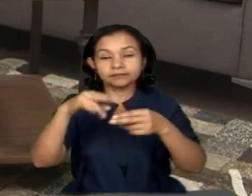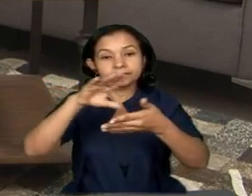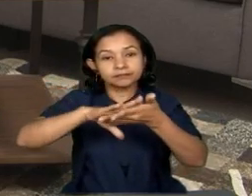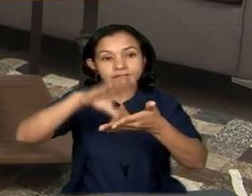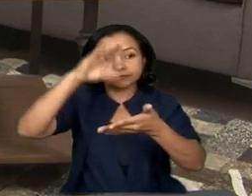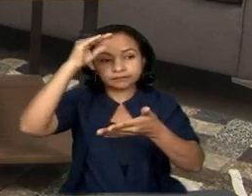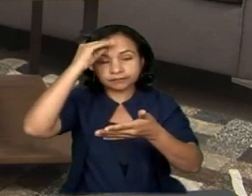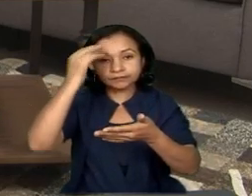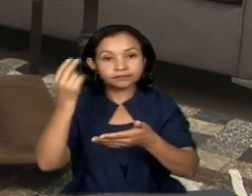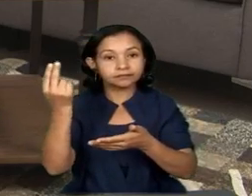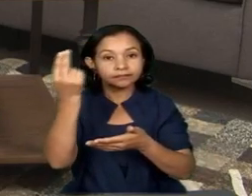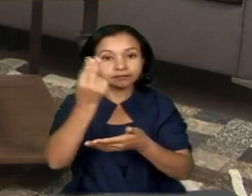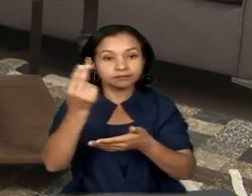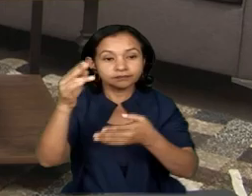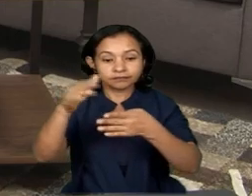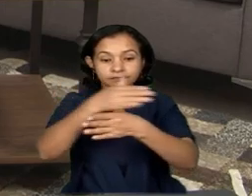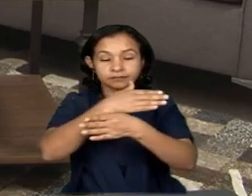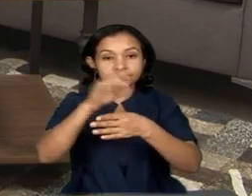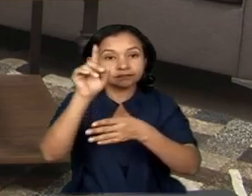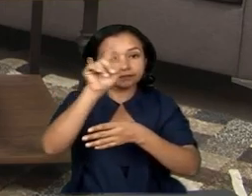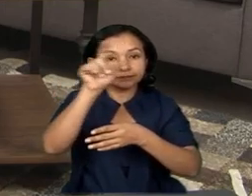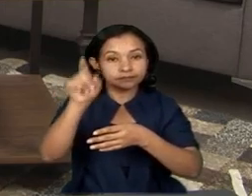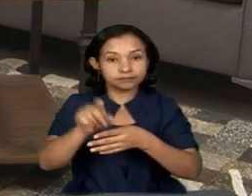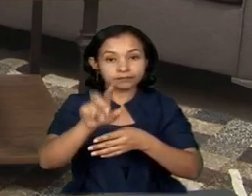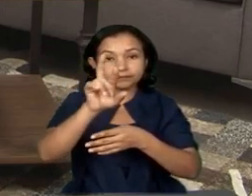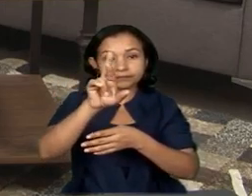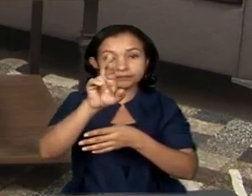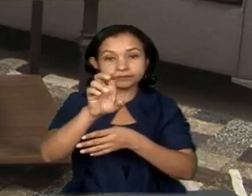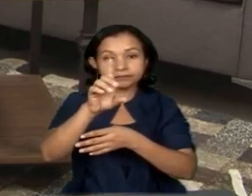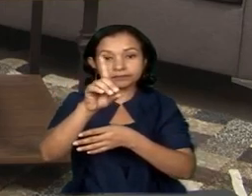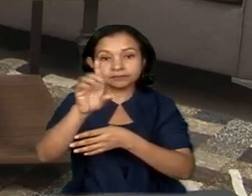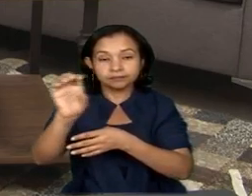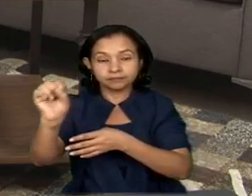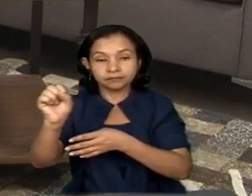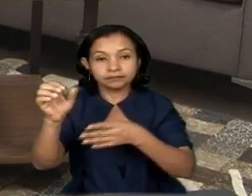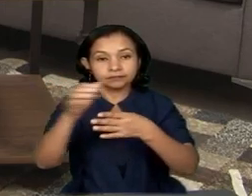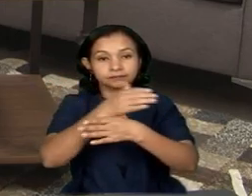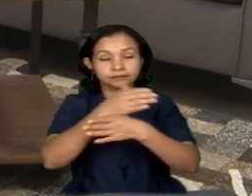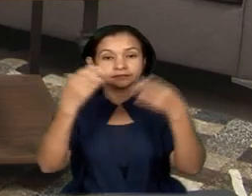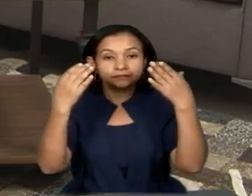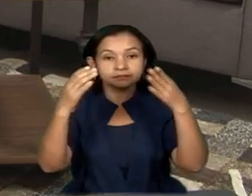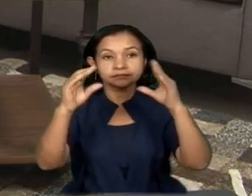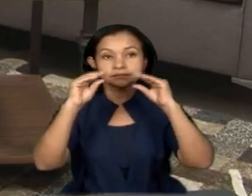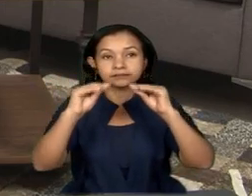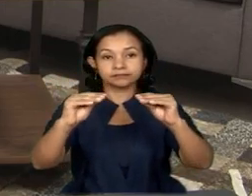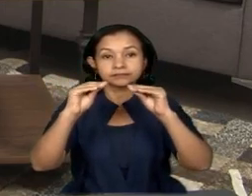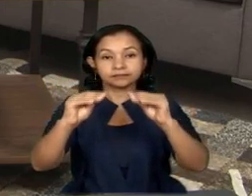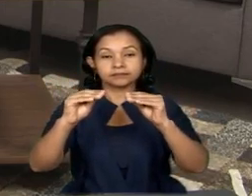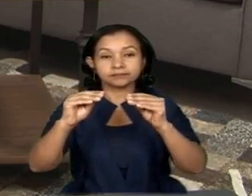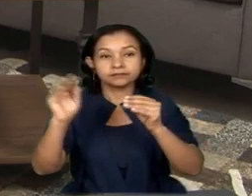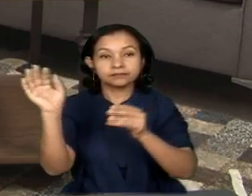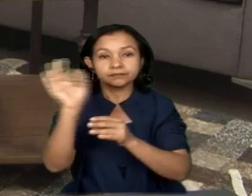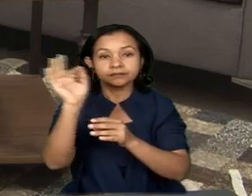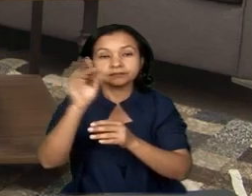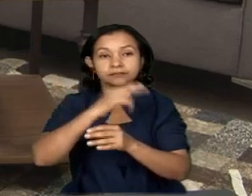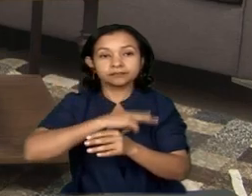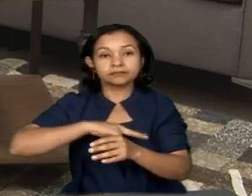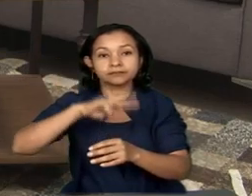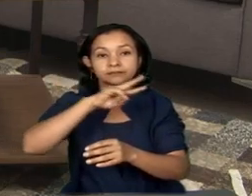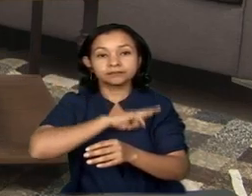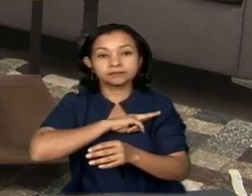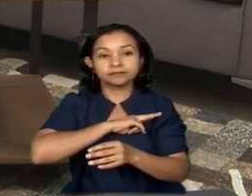medios en internet, las redes, los portales, con fines educativos, la formación en valores para el buen